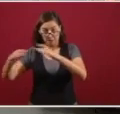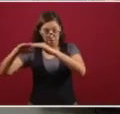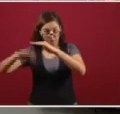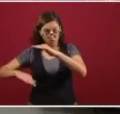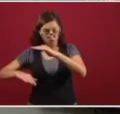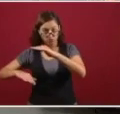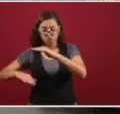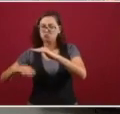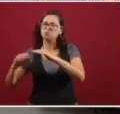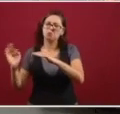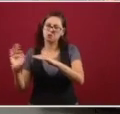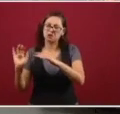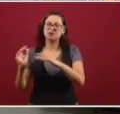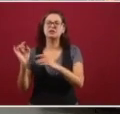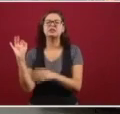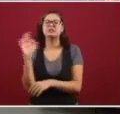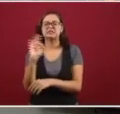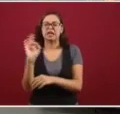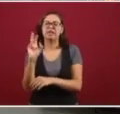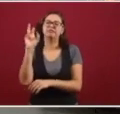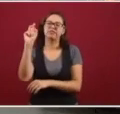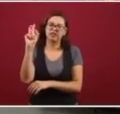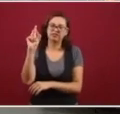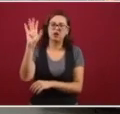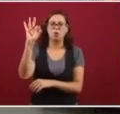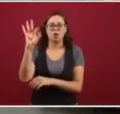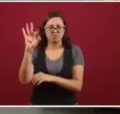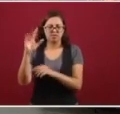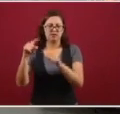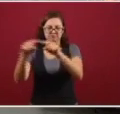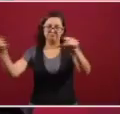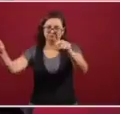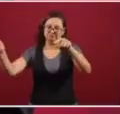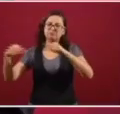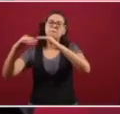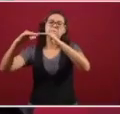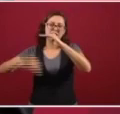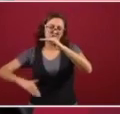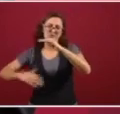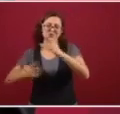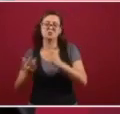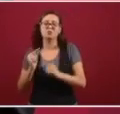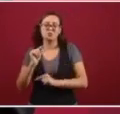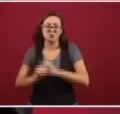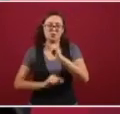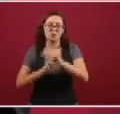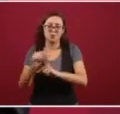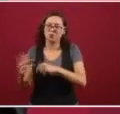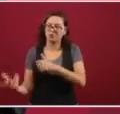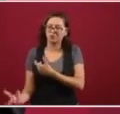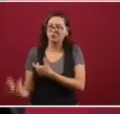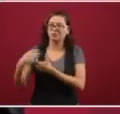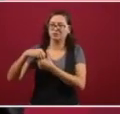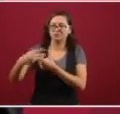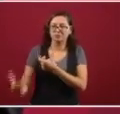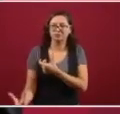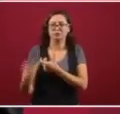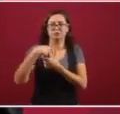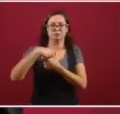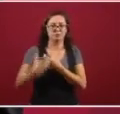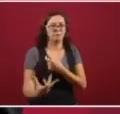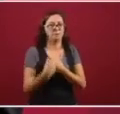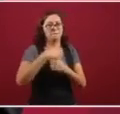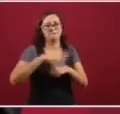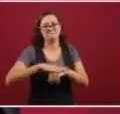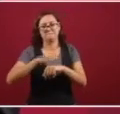ser de 30, de 40 hectáreas hacia abajo, incluir a más